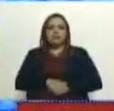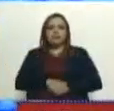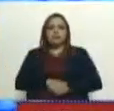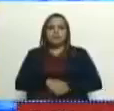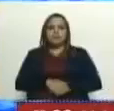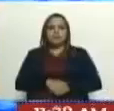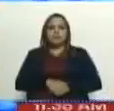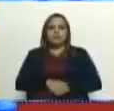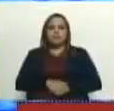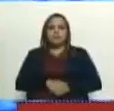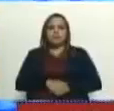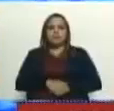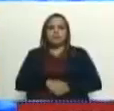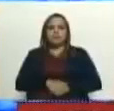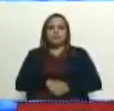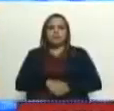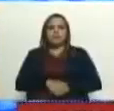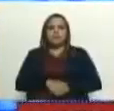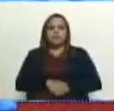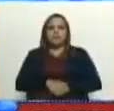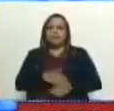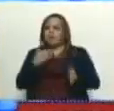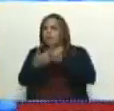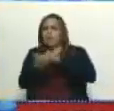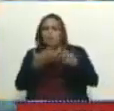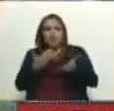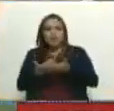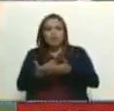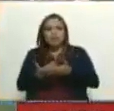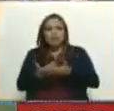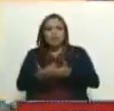nos hemos librado de distinciones políticas.